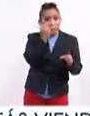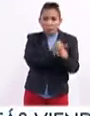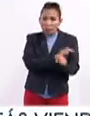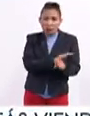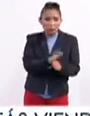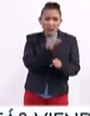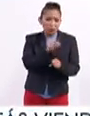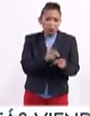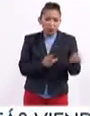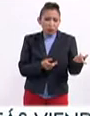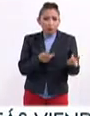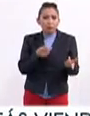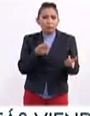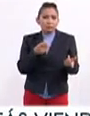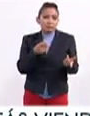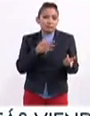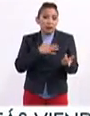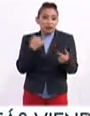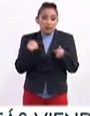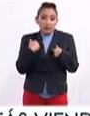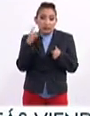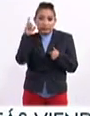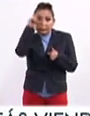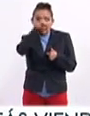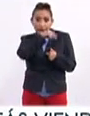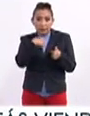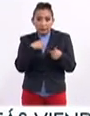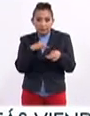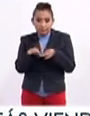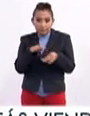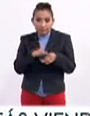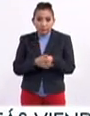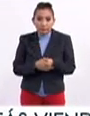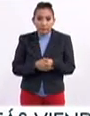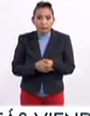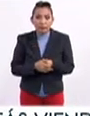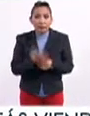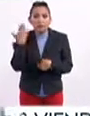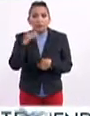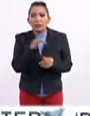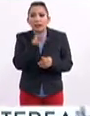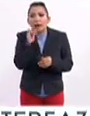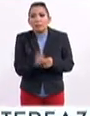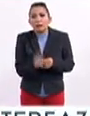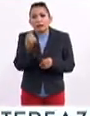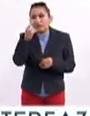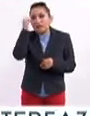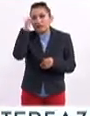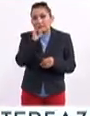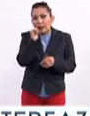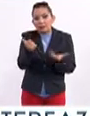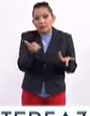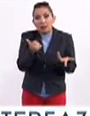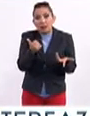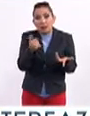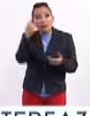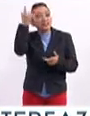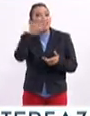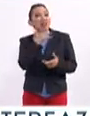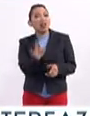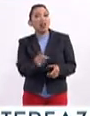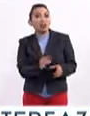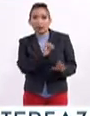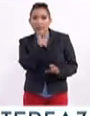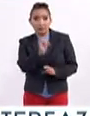imposible hacer esto porque, pues bueno, o sea, a mí me costó mi trabajo. Claro, realmente, y saber que además nunca va a ser fácil nada, ¿no? Nunca va a